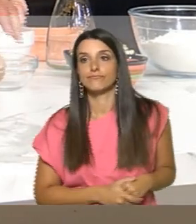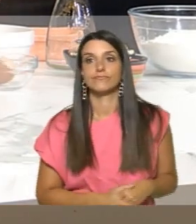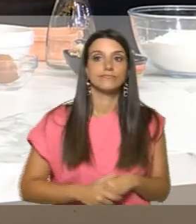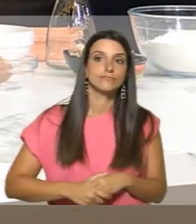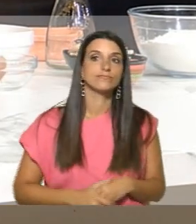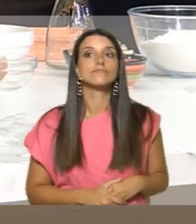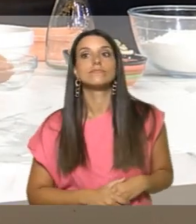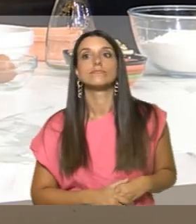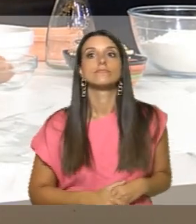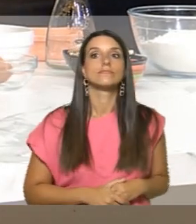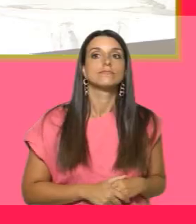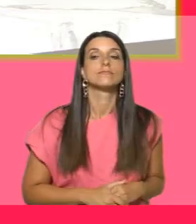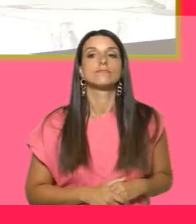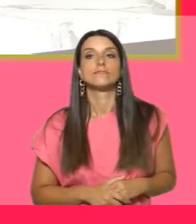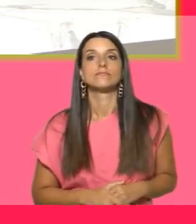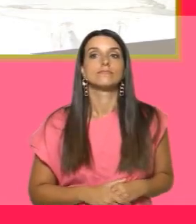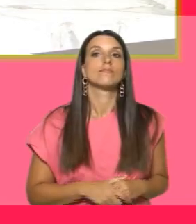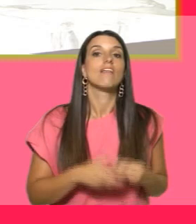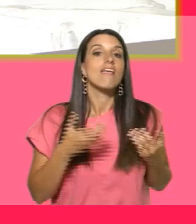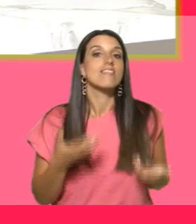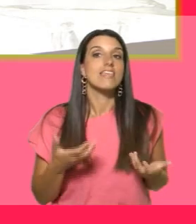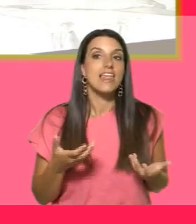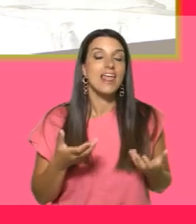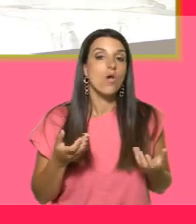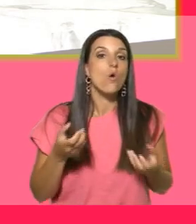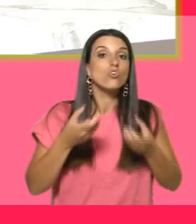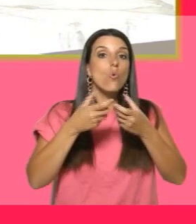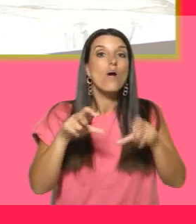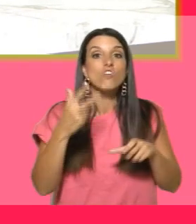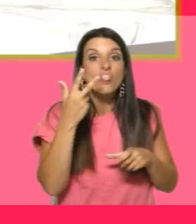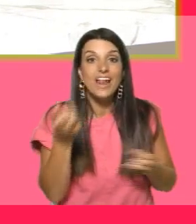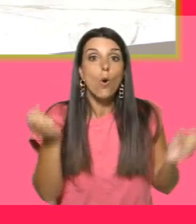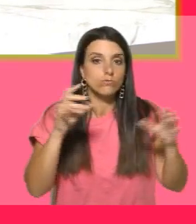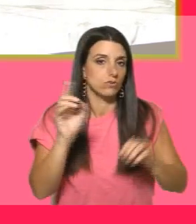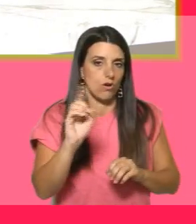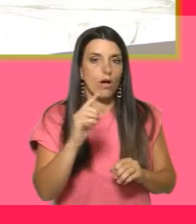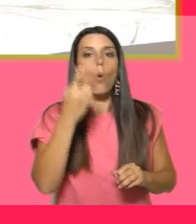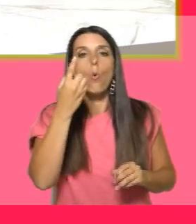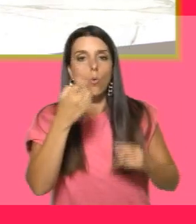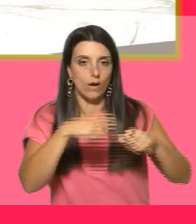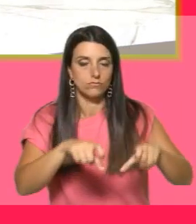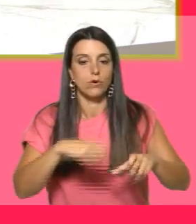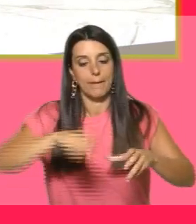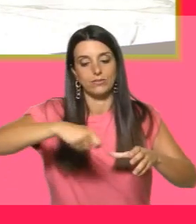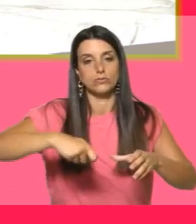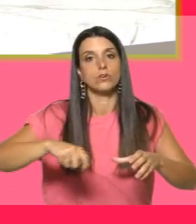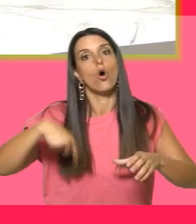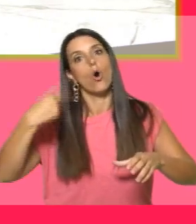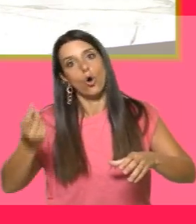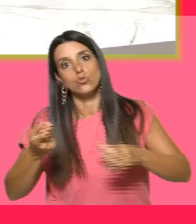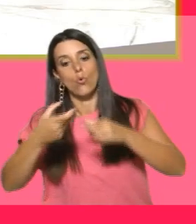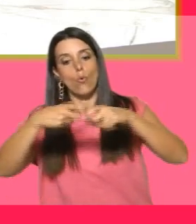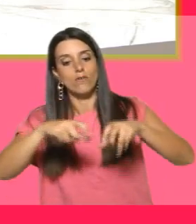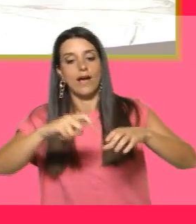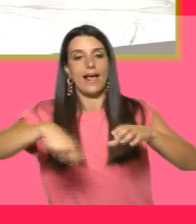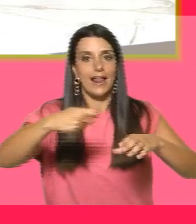Ahí está. Si le intentas agregar todos de golpe, te va a costar integrarlo. Así que te conviene agregar uno.